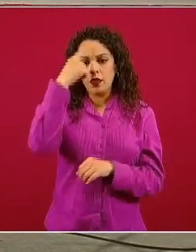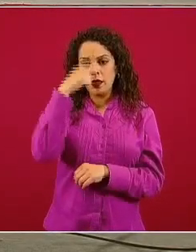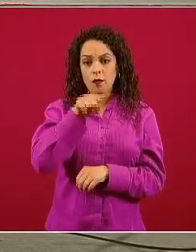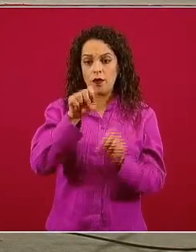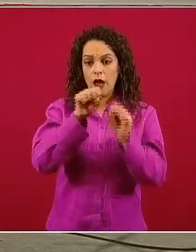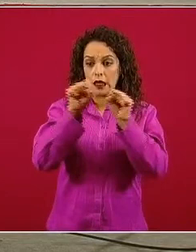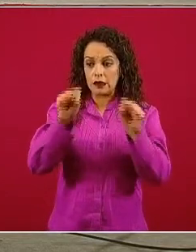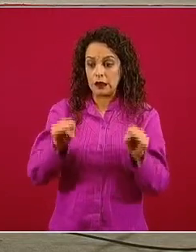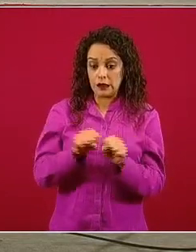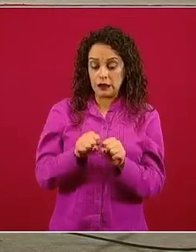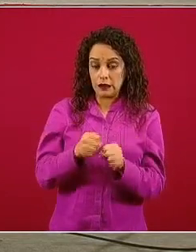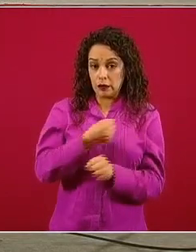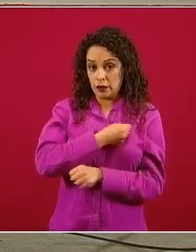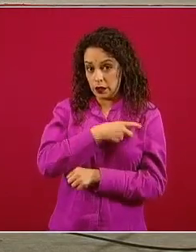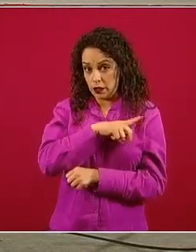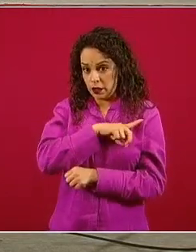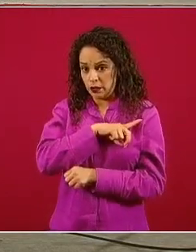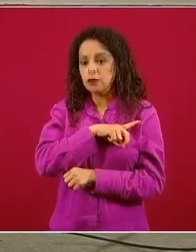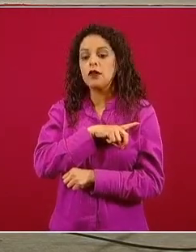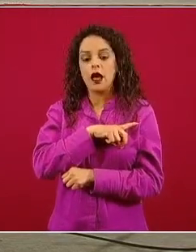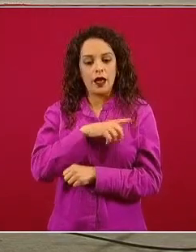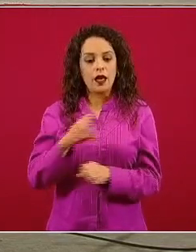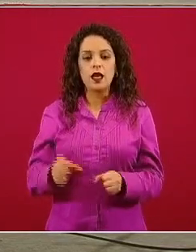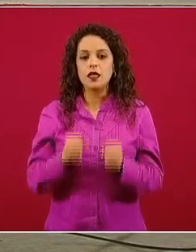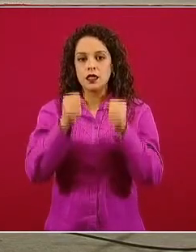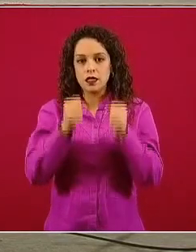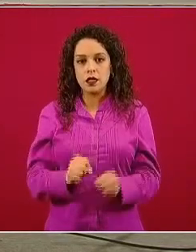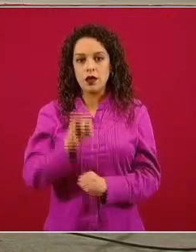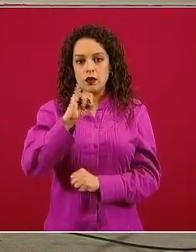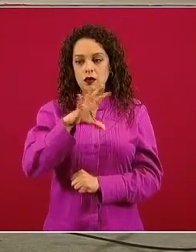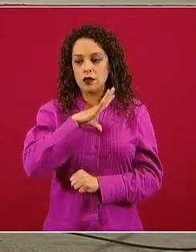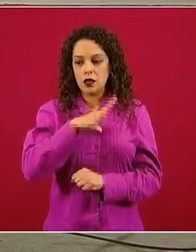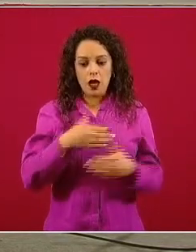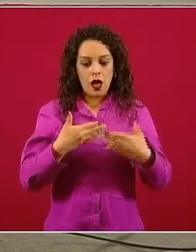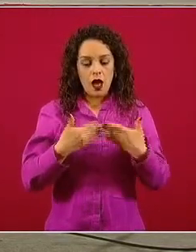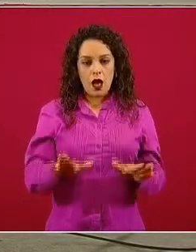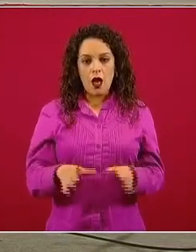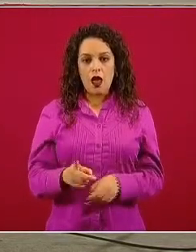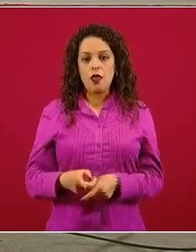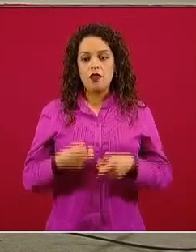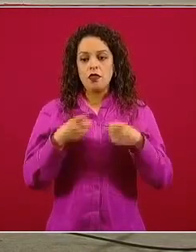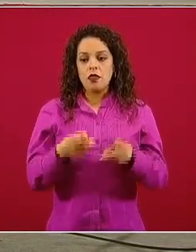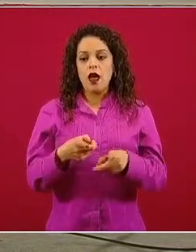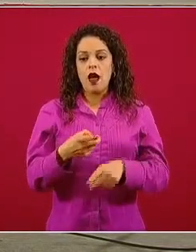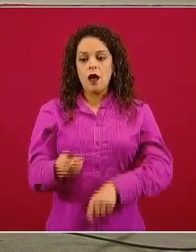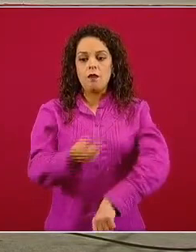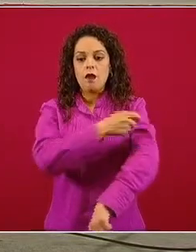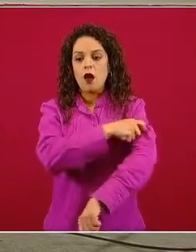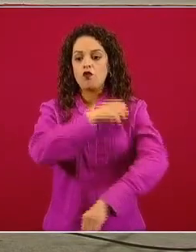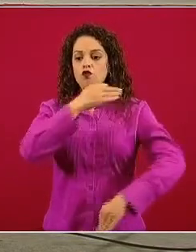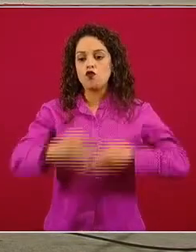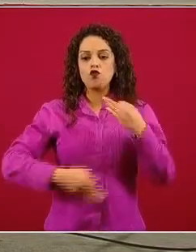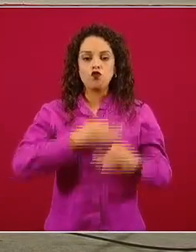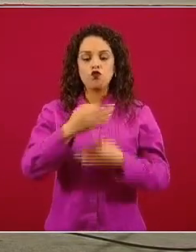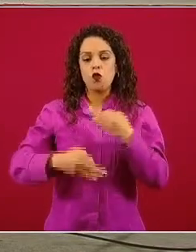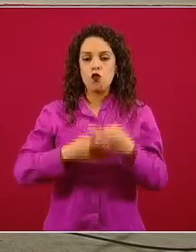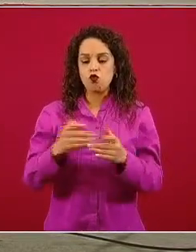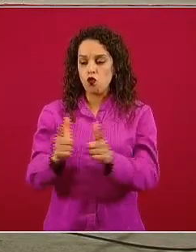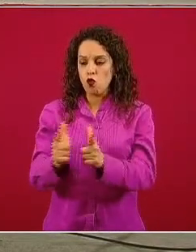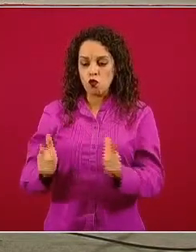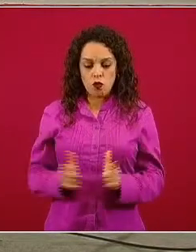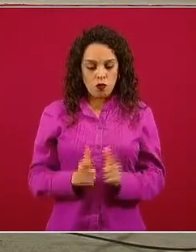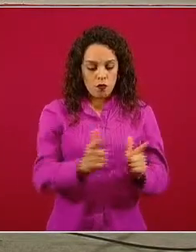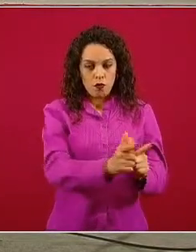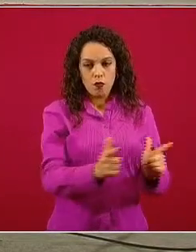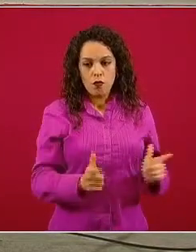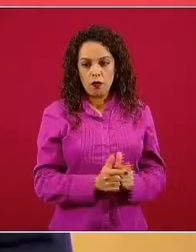es poder asegurar el acceso a la vacuna de todos aquellos grupos que sean definidos como que deben de